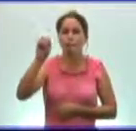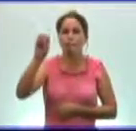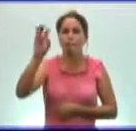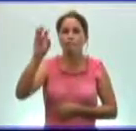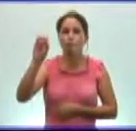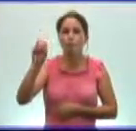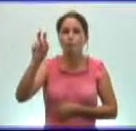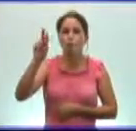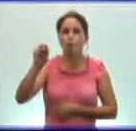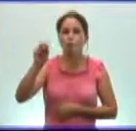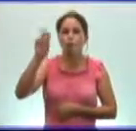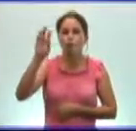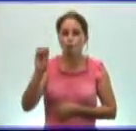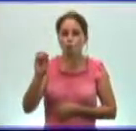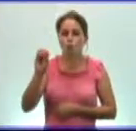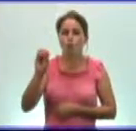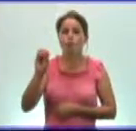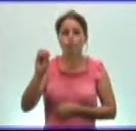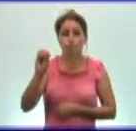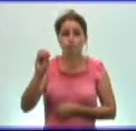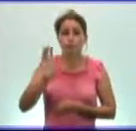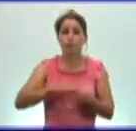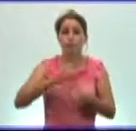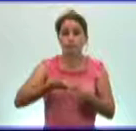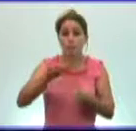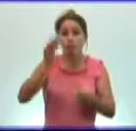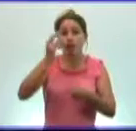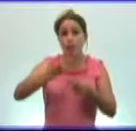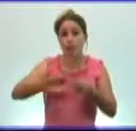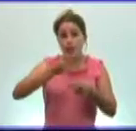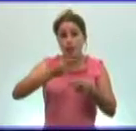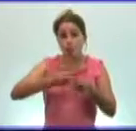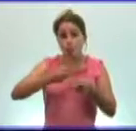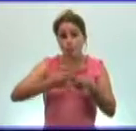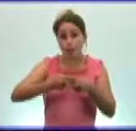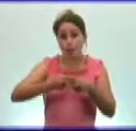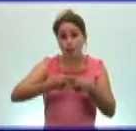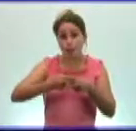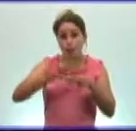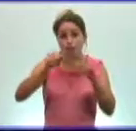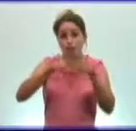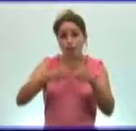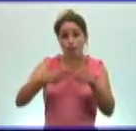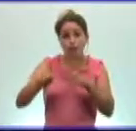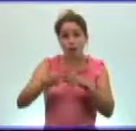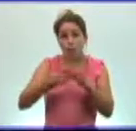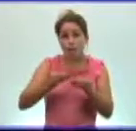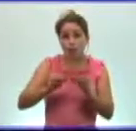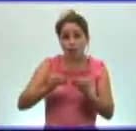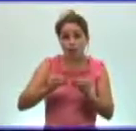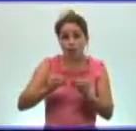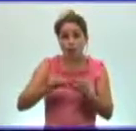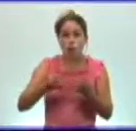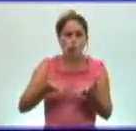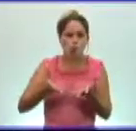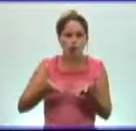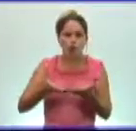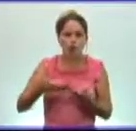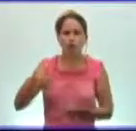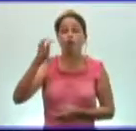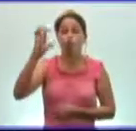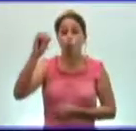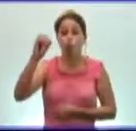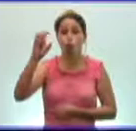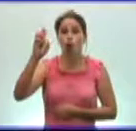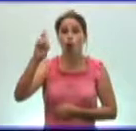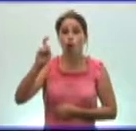por lo tanto quedaría monóxido, la preposición de y el nombre del no metal. Este prefijo mono indica que